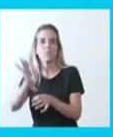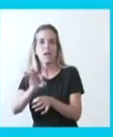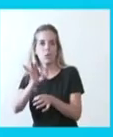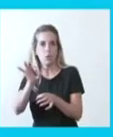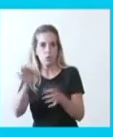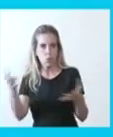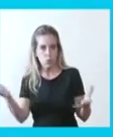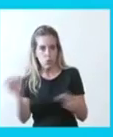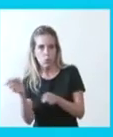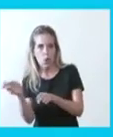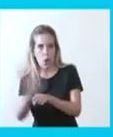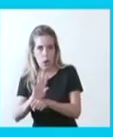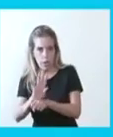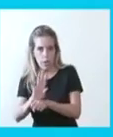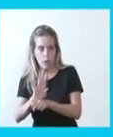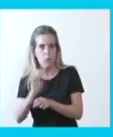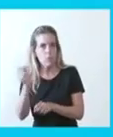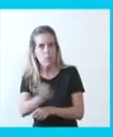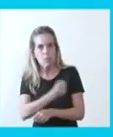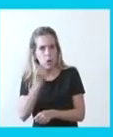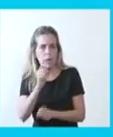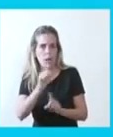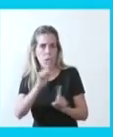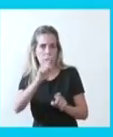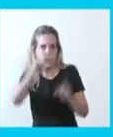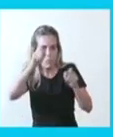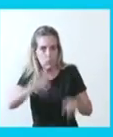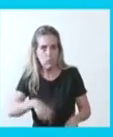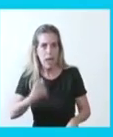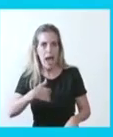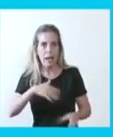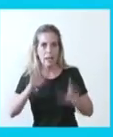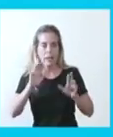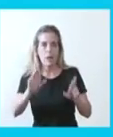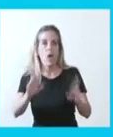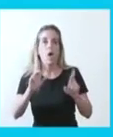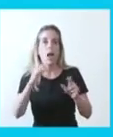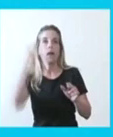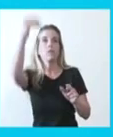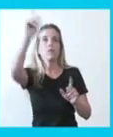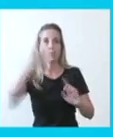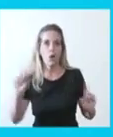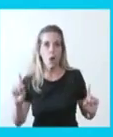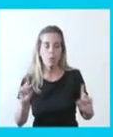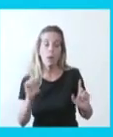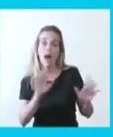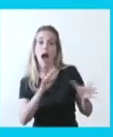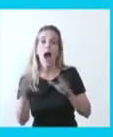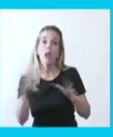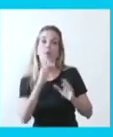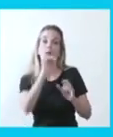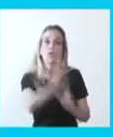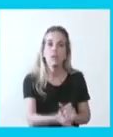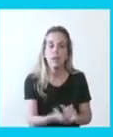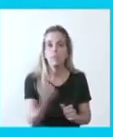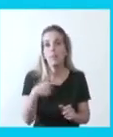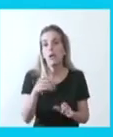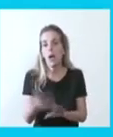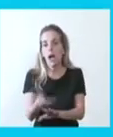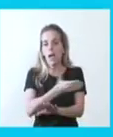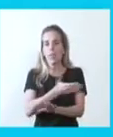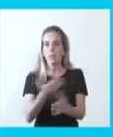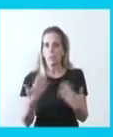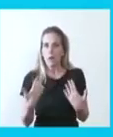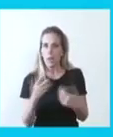virus autóctono. Algo que en algún momento tal vez ocurra, pero tal vez podemos